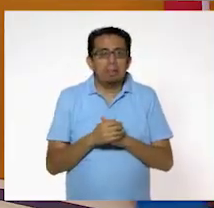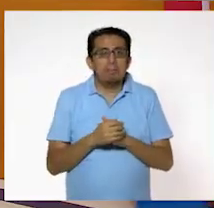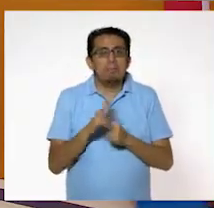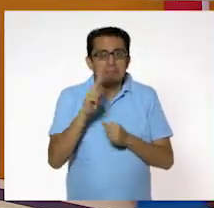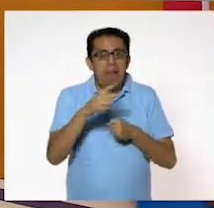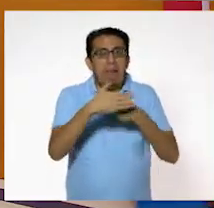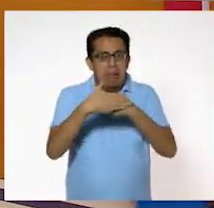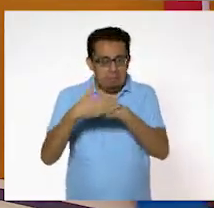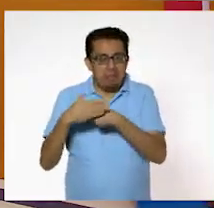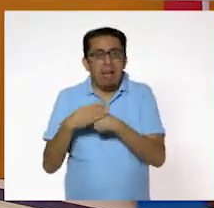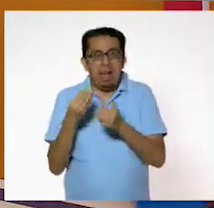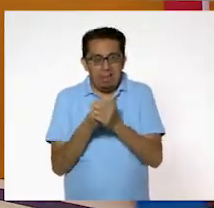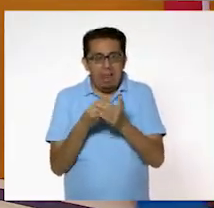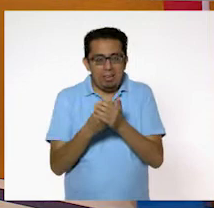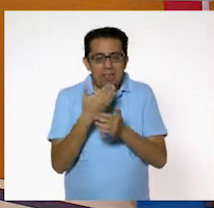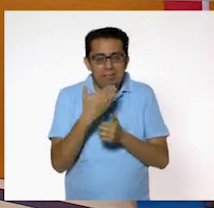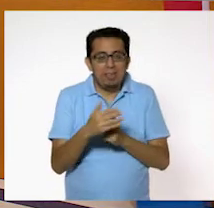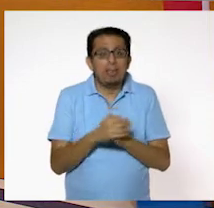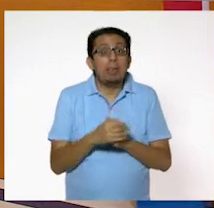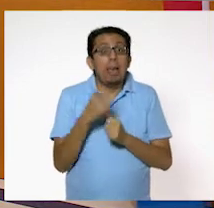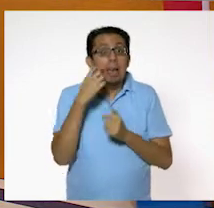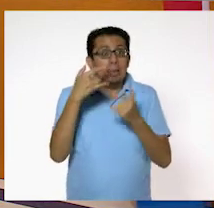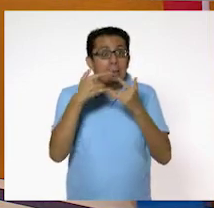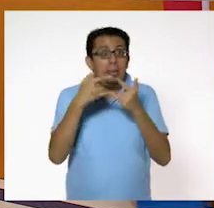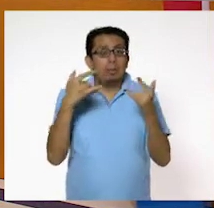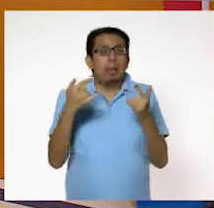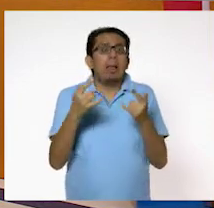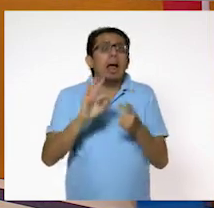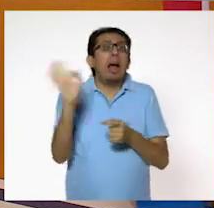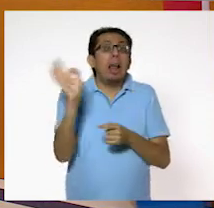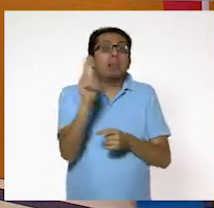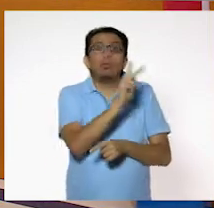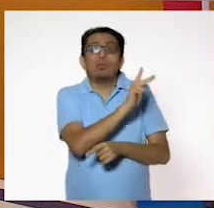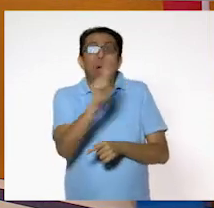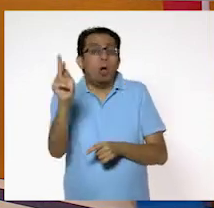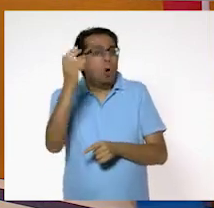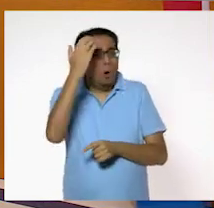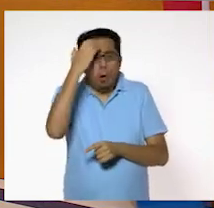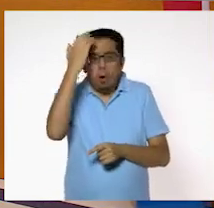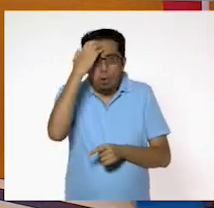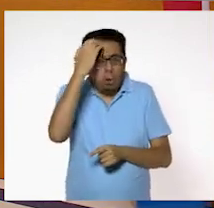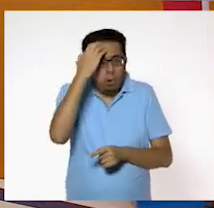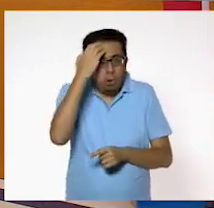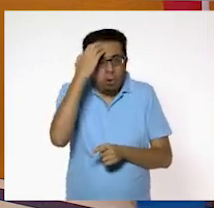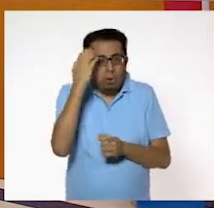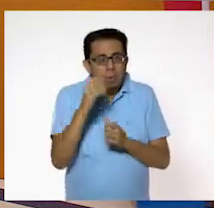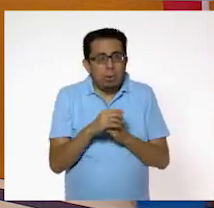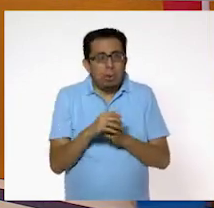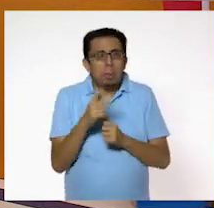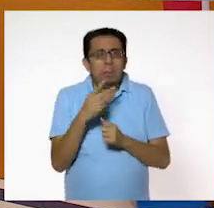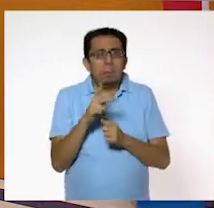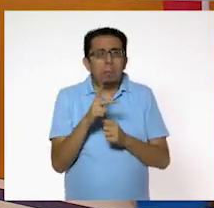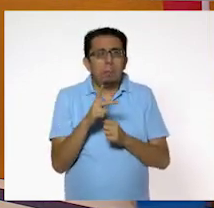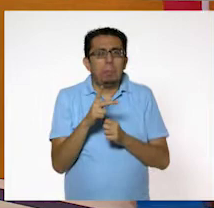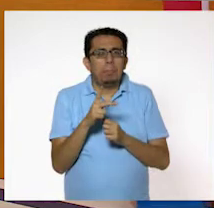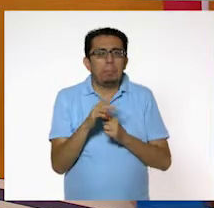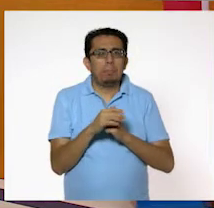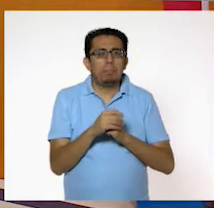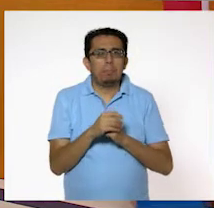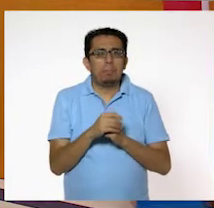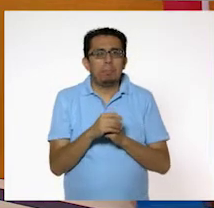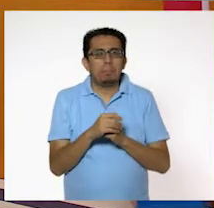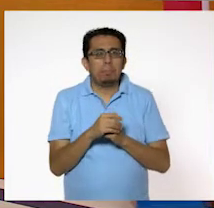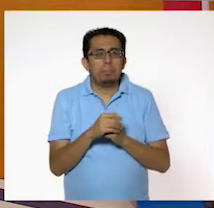gran clase. Uh-huh. Pues miren, este cuento tal vez todos ya lo conozcan, o sea, muy conocido, pero no sepan tal vez algunos